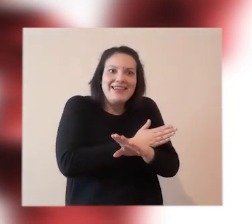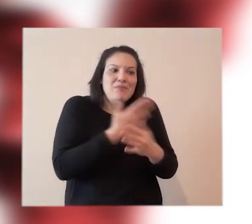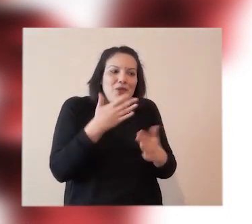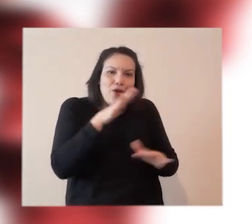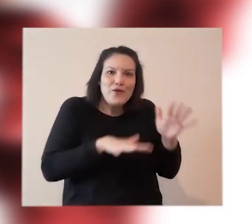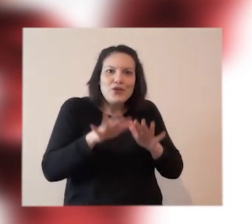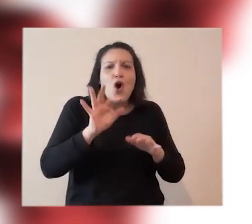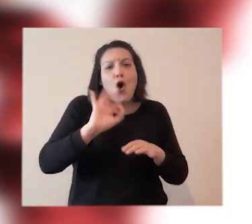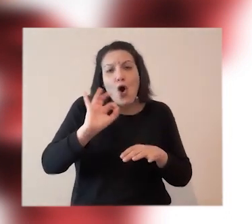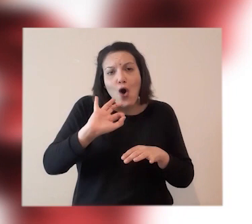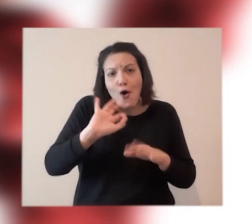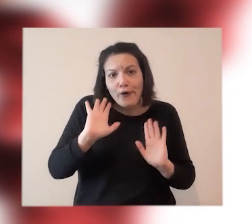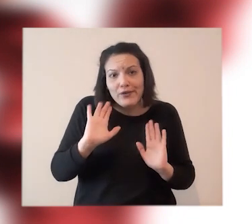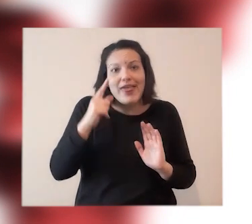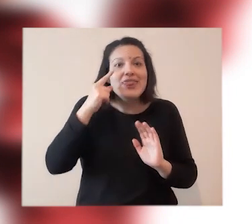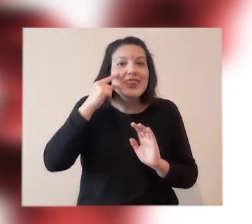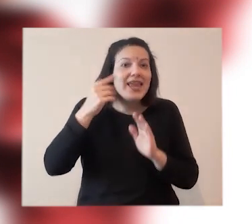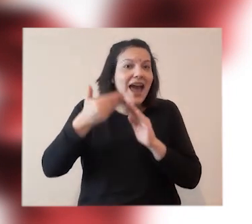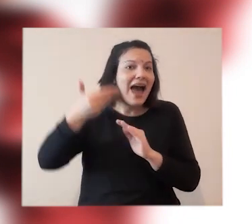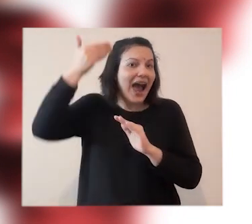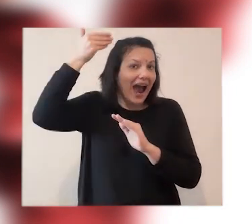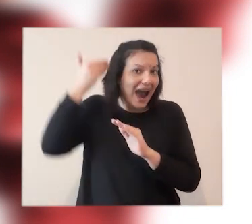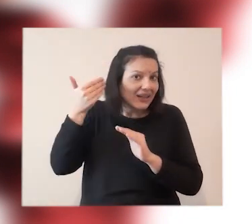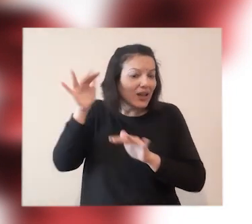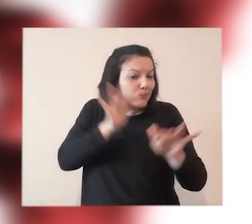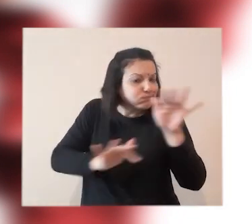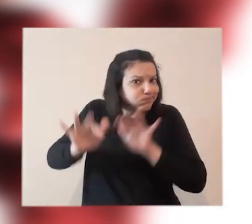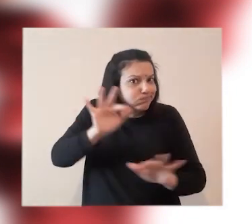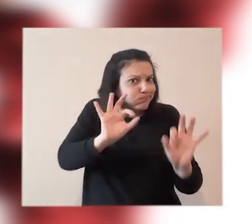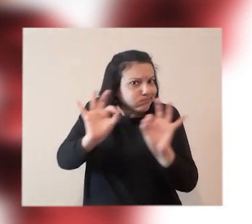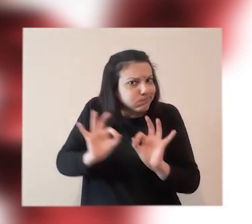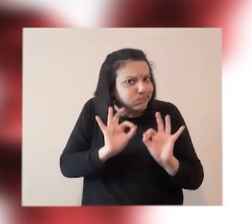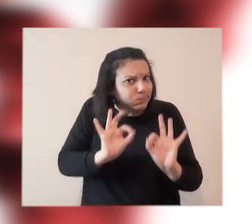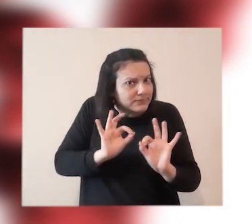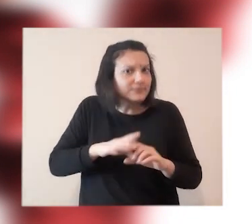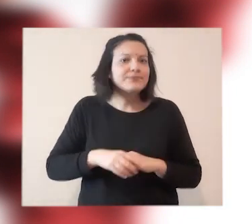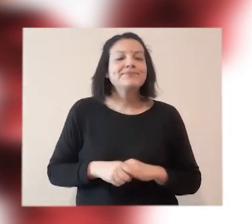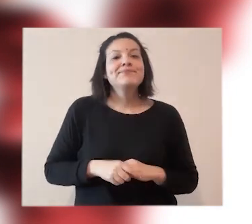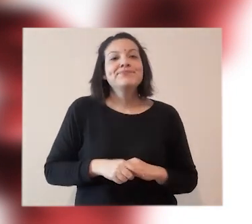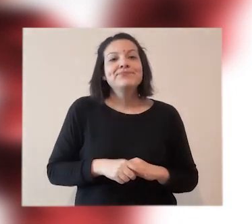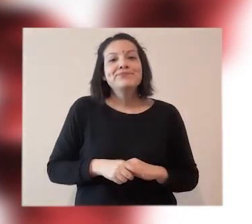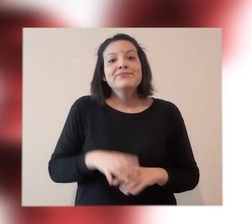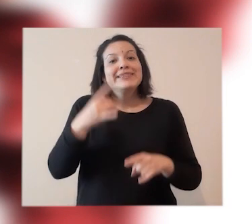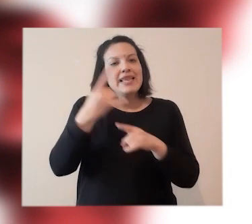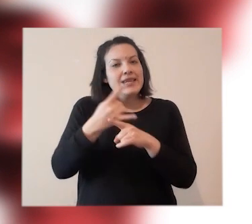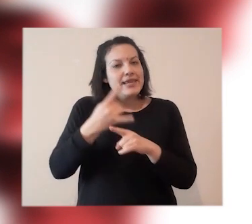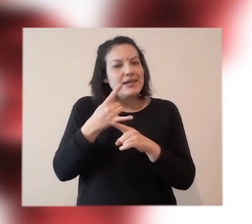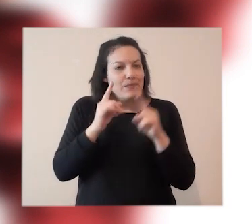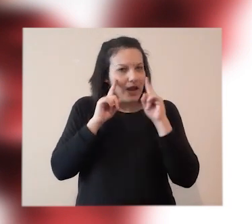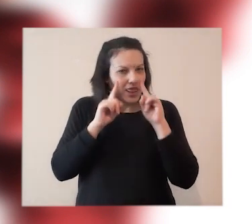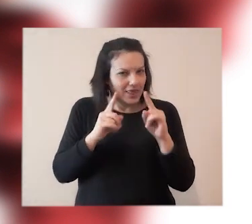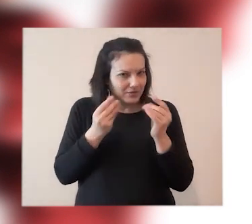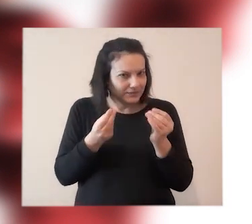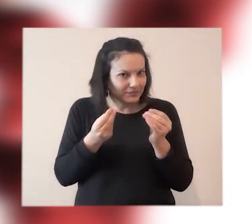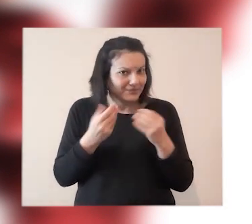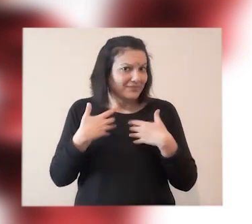o bien hacerlo, por supuesto, el día anterior. Bueno, siempre estar atento